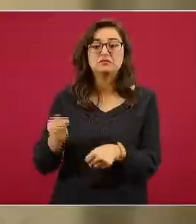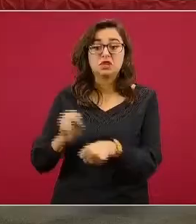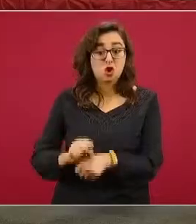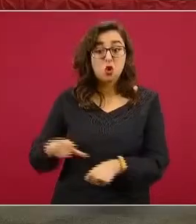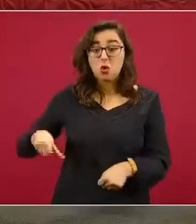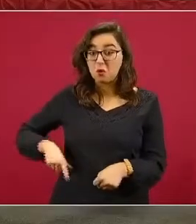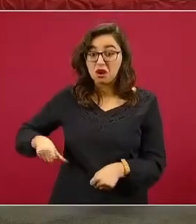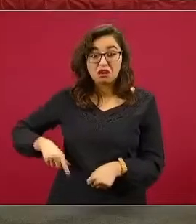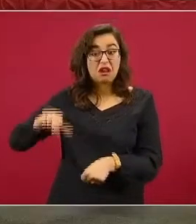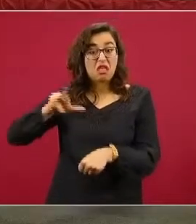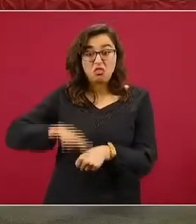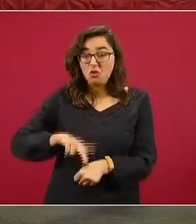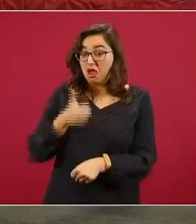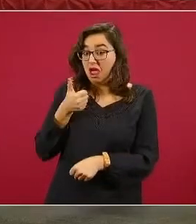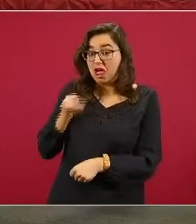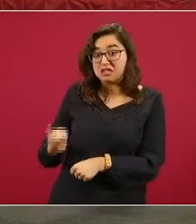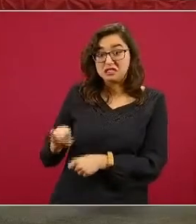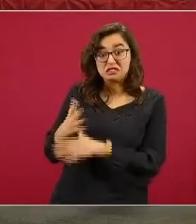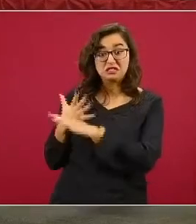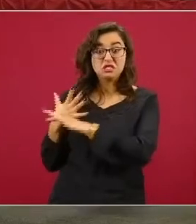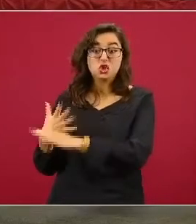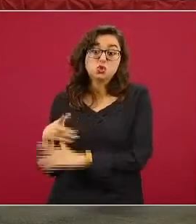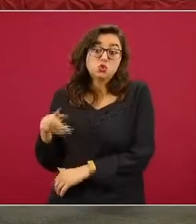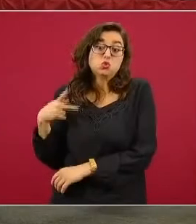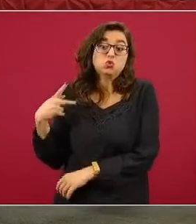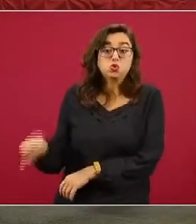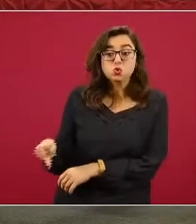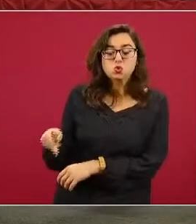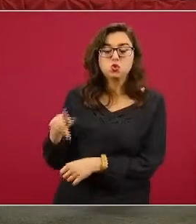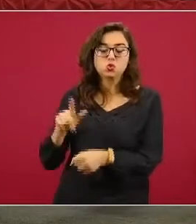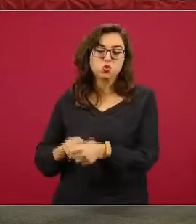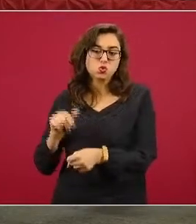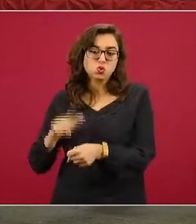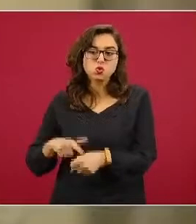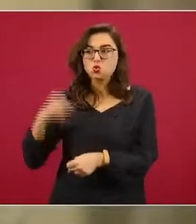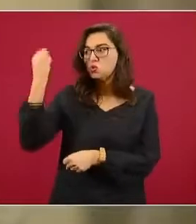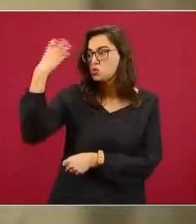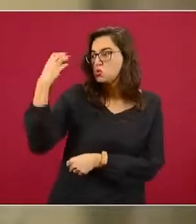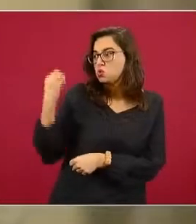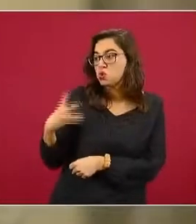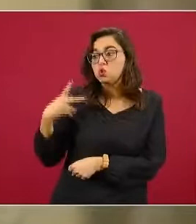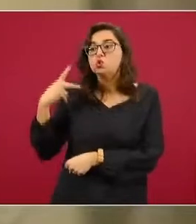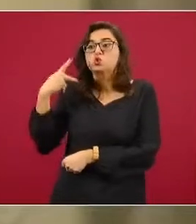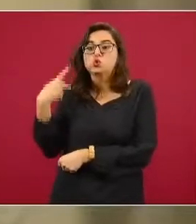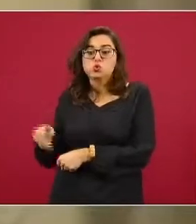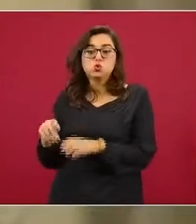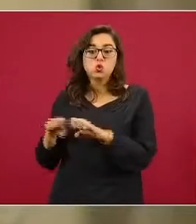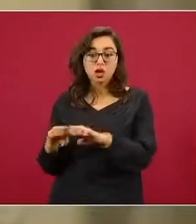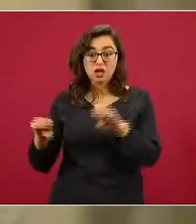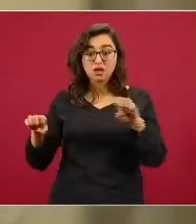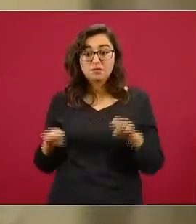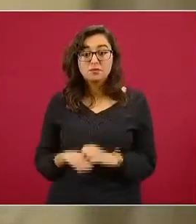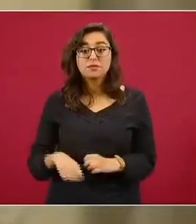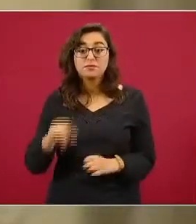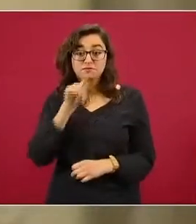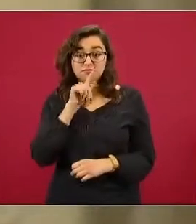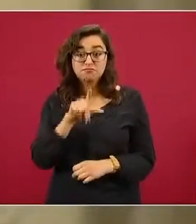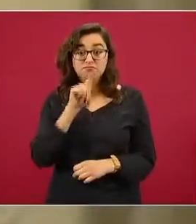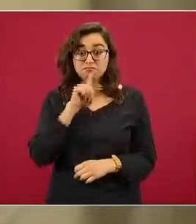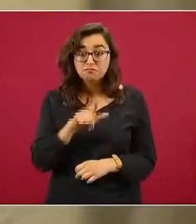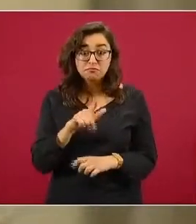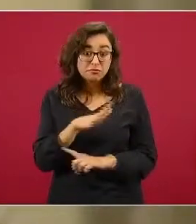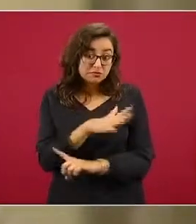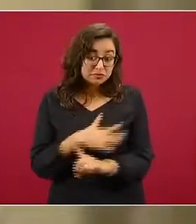gobernador y su semáforo y sus científicos que Jalisco está en